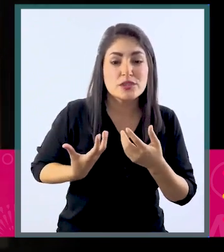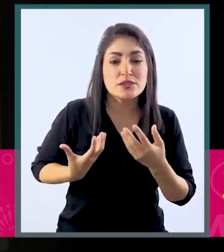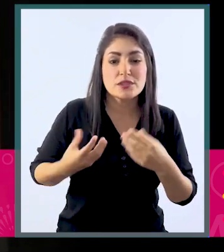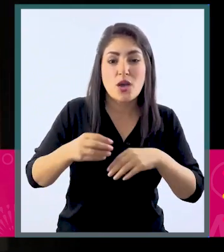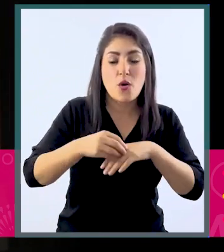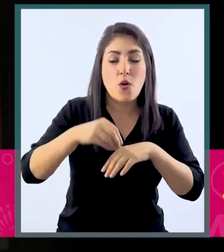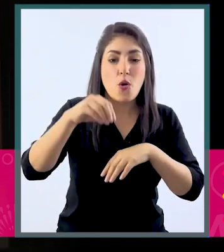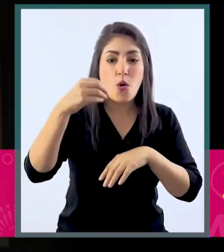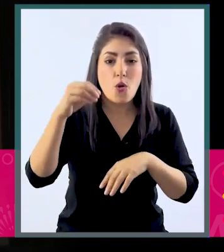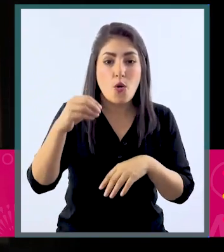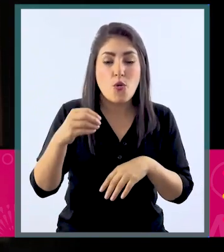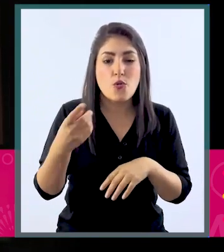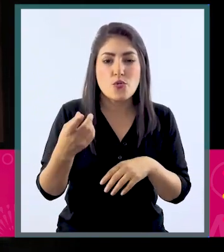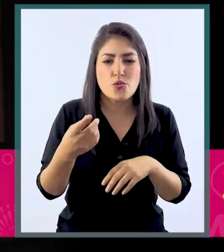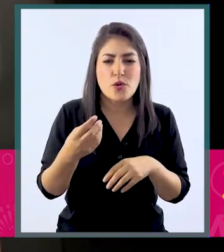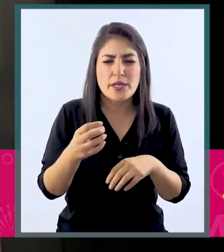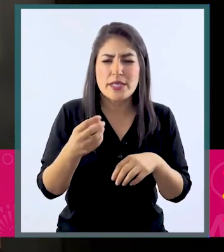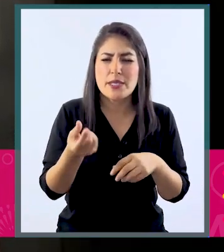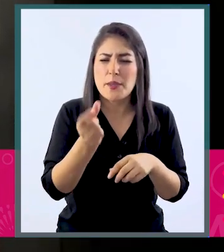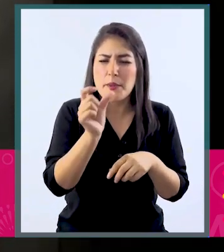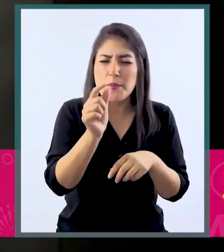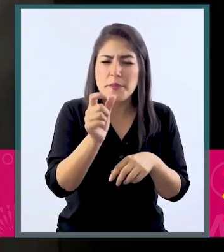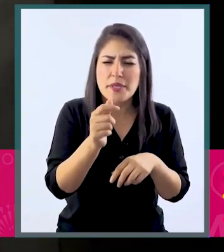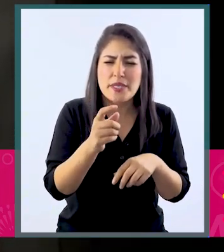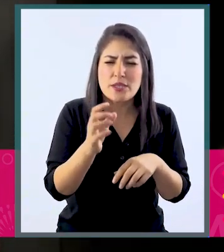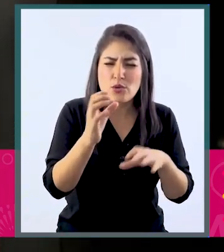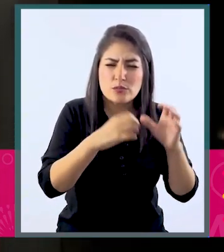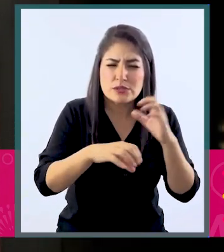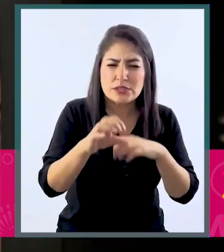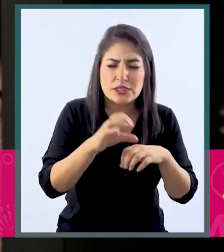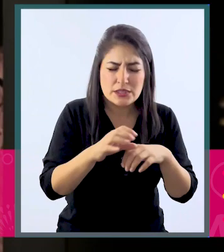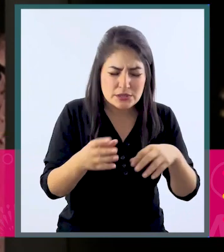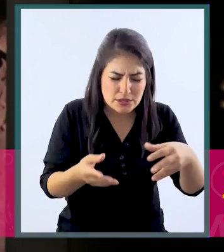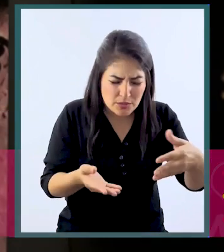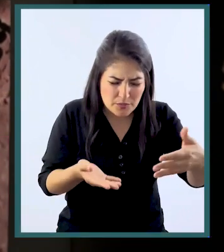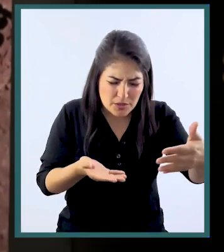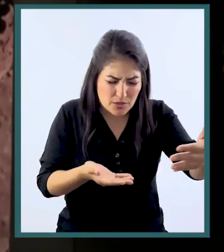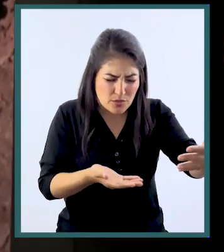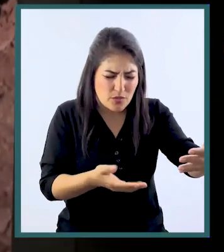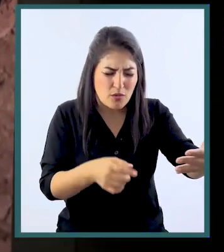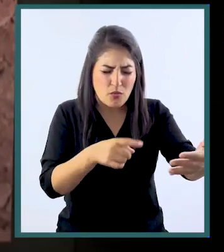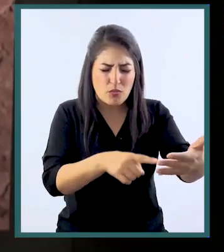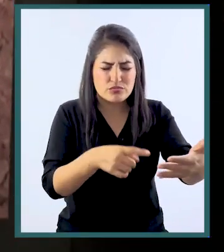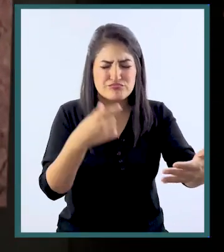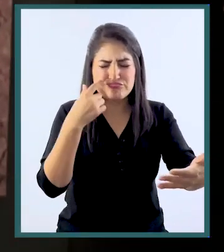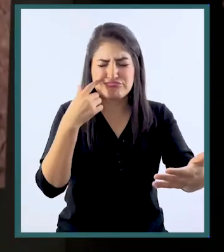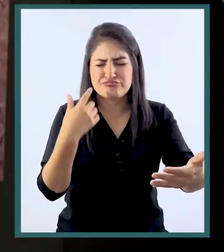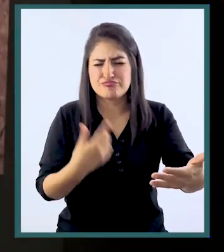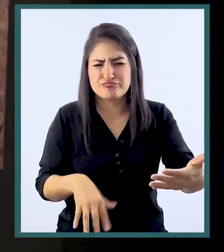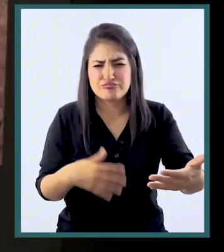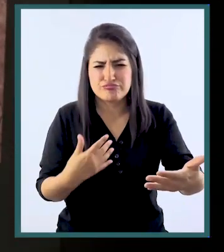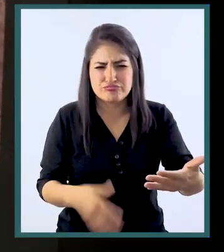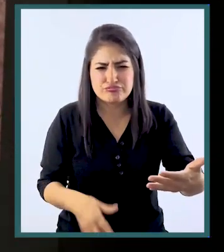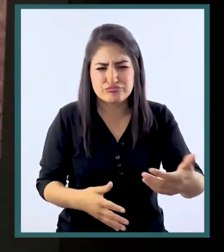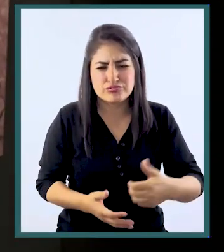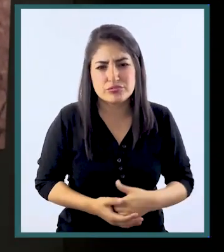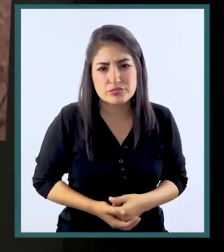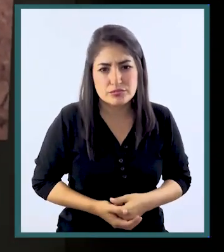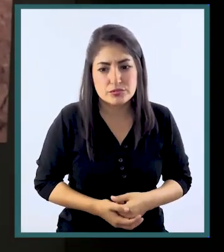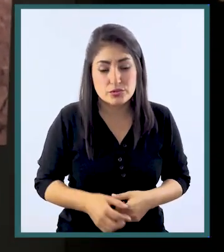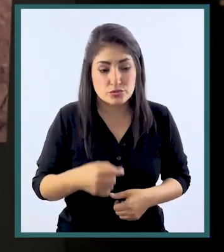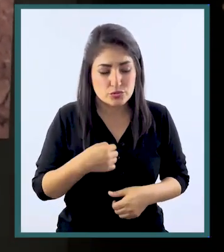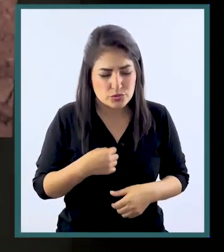Zipán. Ante el ornamento, confirmó que estaba ante un gran descubrimiento. Cuando estábamos